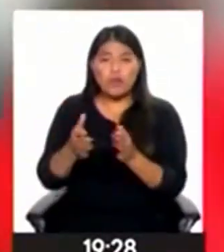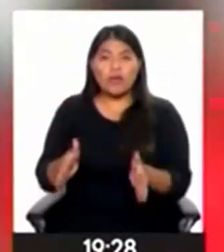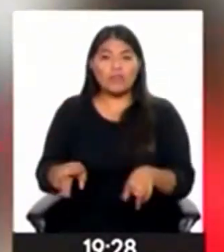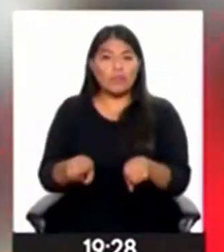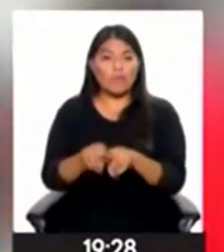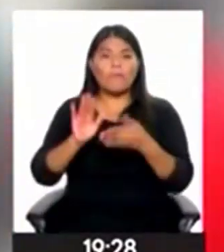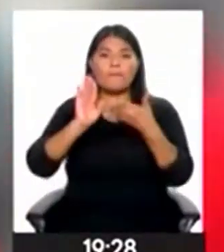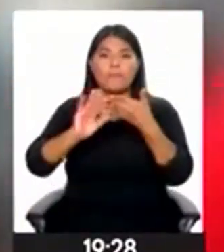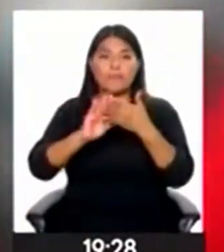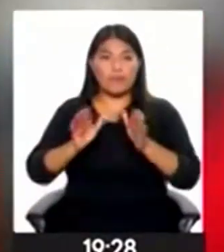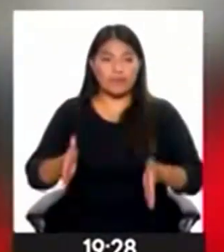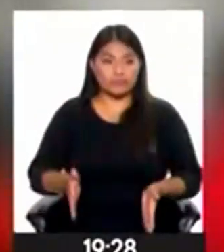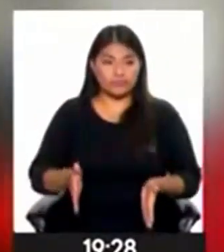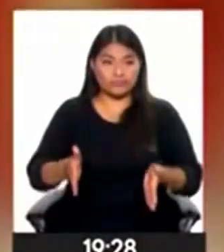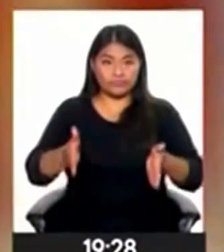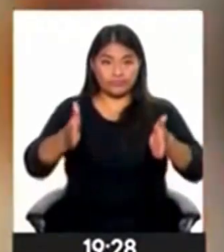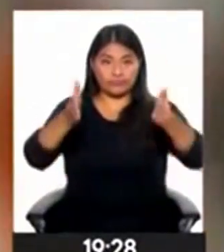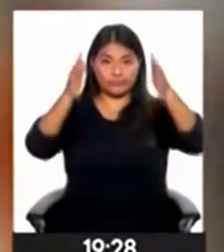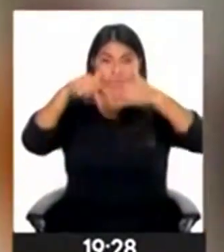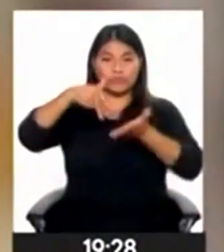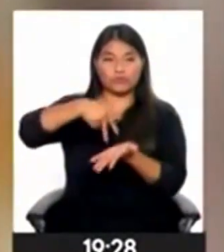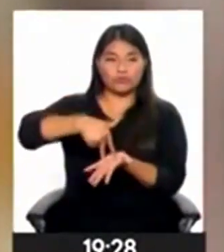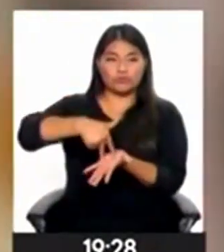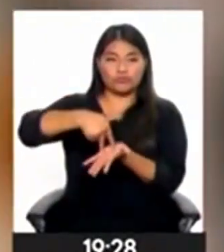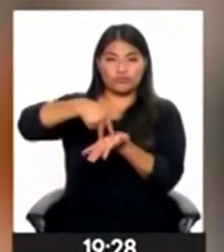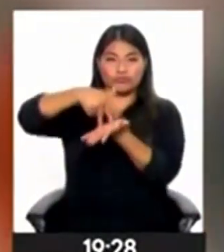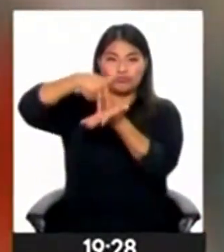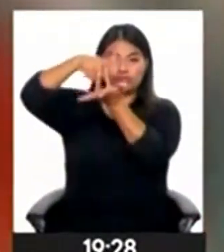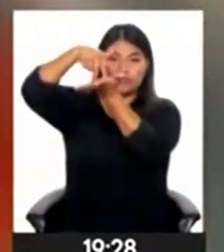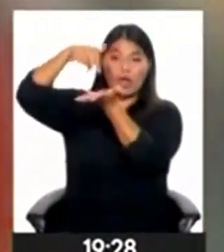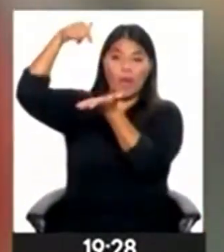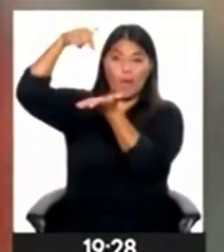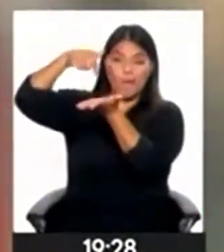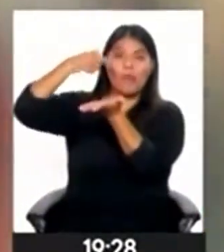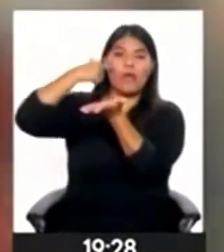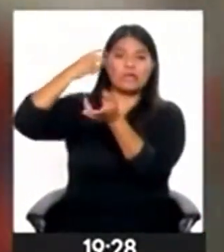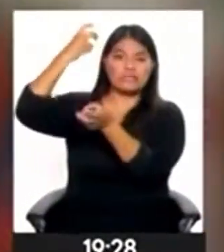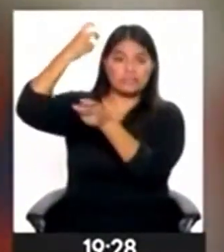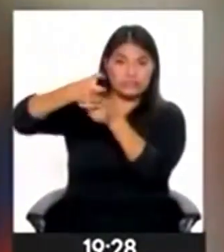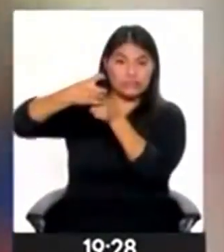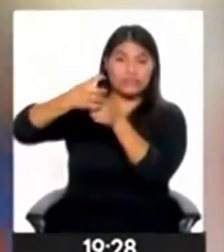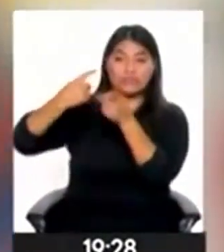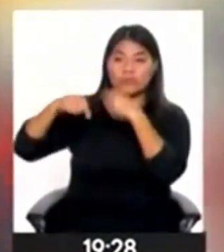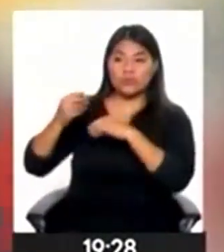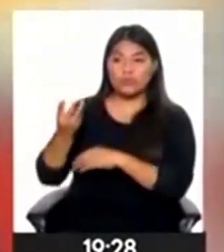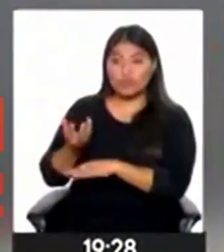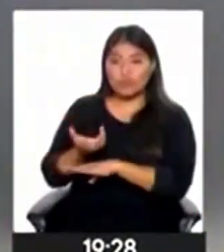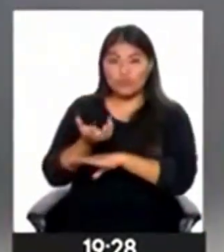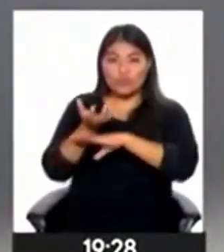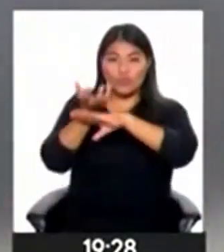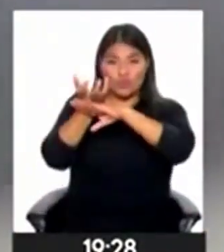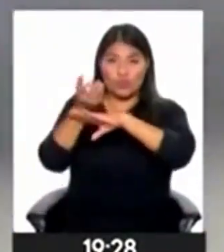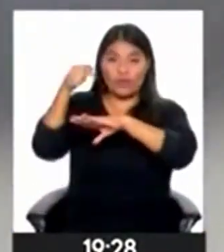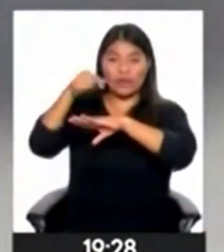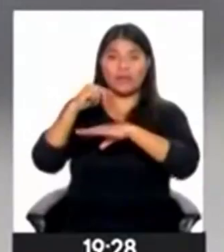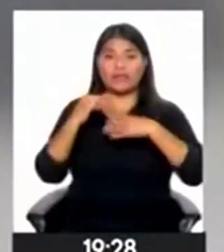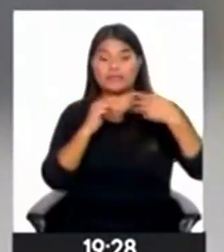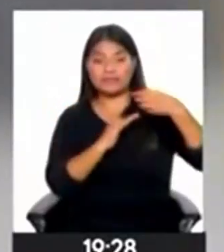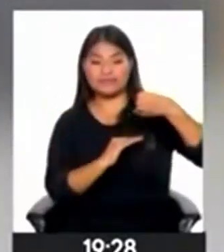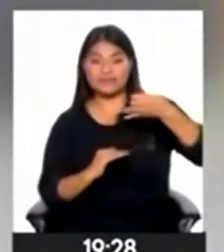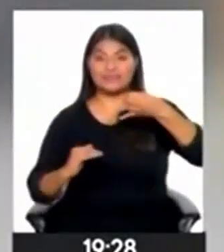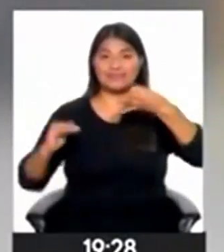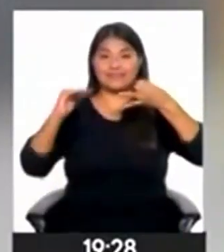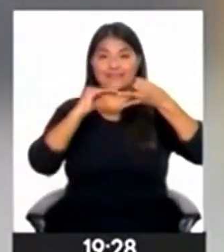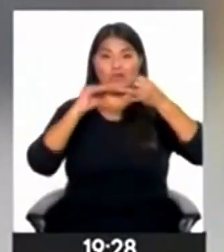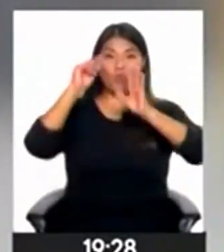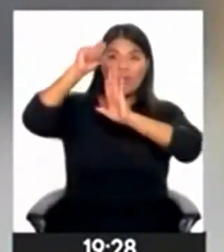hecho ocurrió en un centro comercial, según informaron. El hecho ocurrió cuando el grupo se dirigía al segundo piso para ir al cine